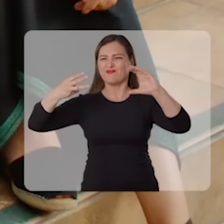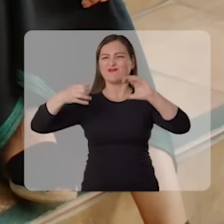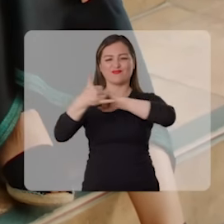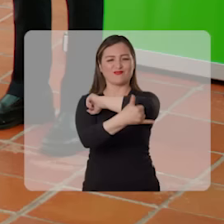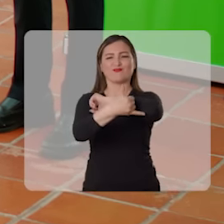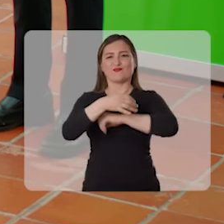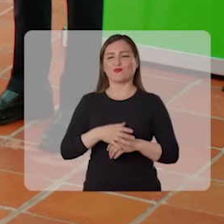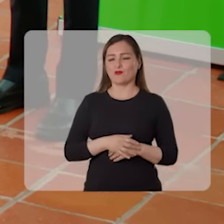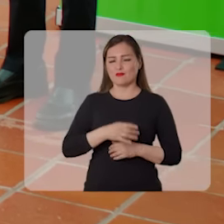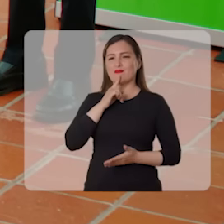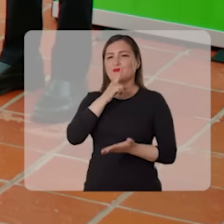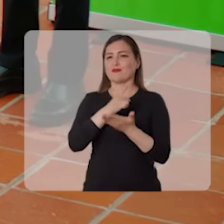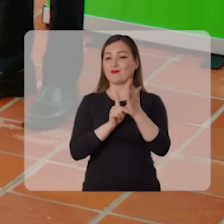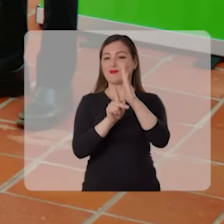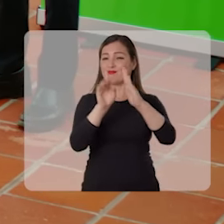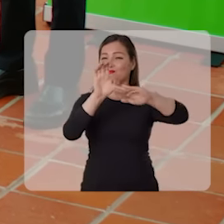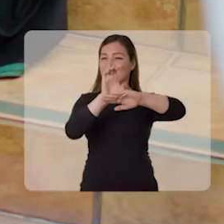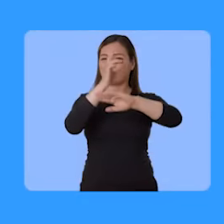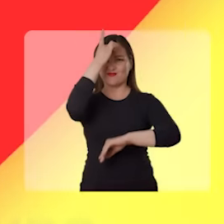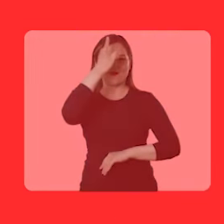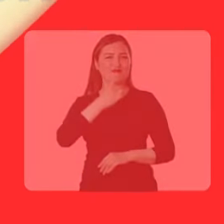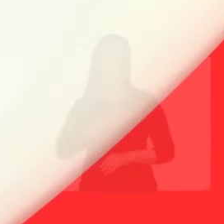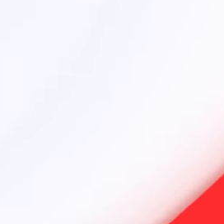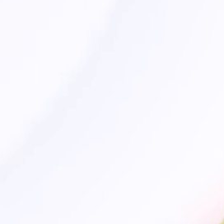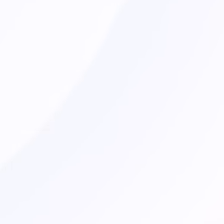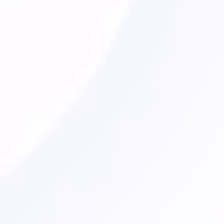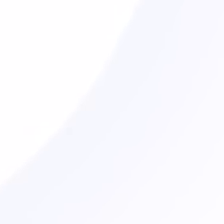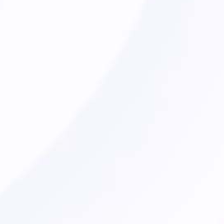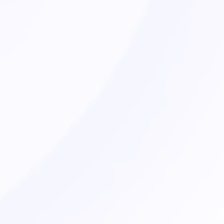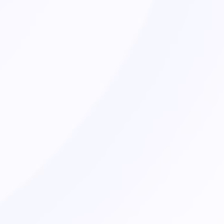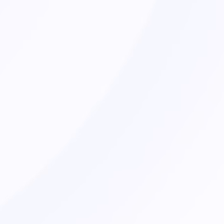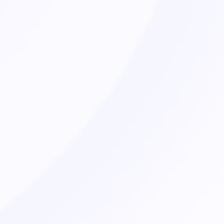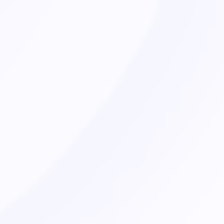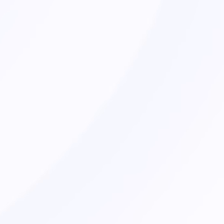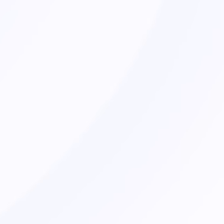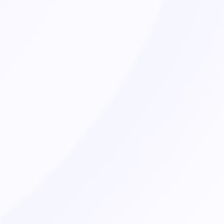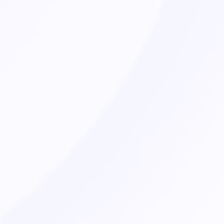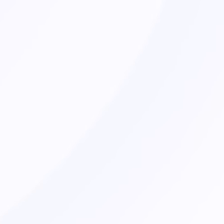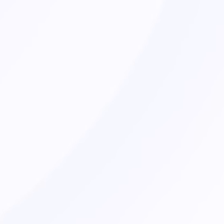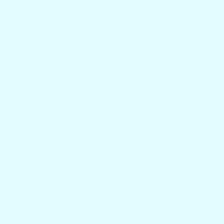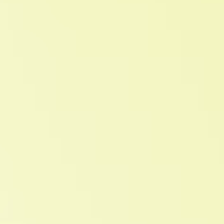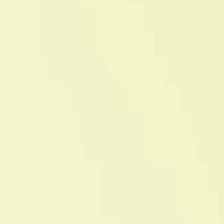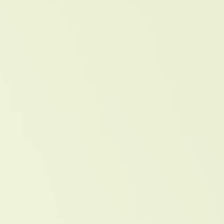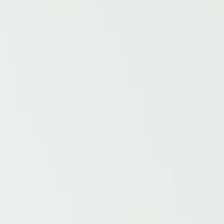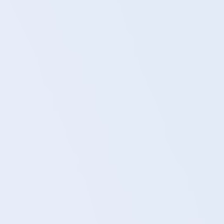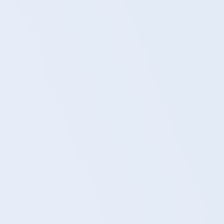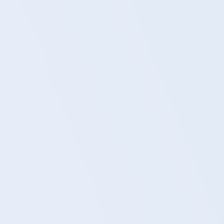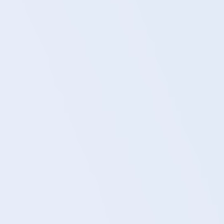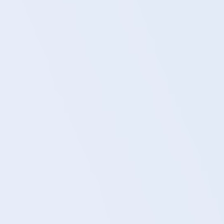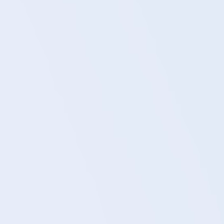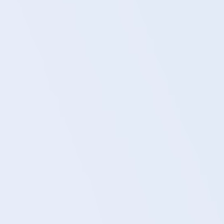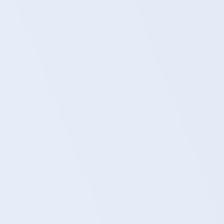Así es de nosotros depende tener el país que queremos este 5 de febrero elige por ti por tu futuro